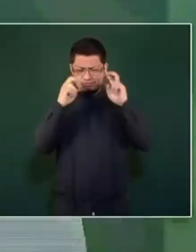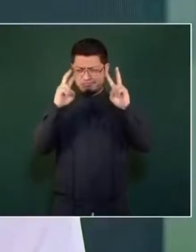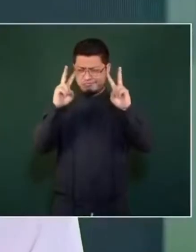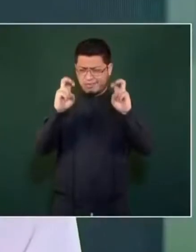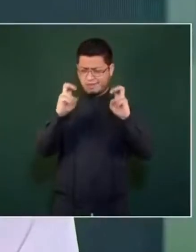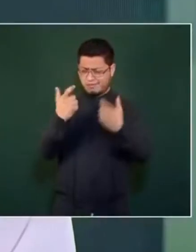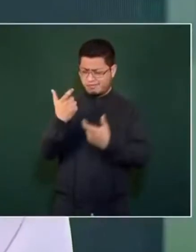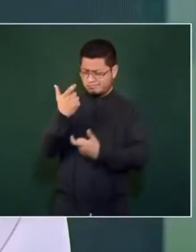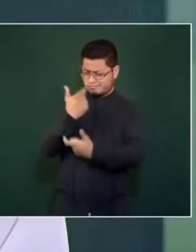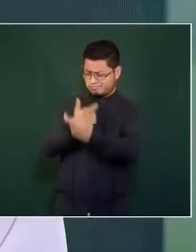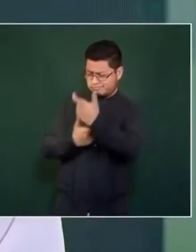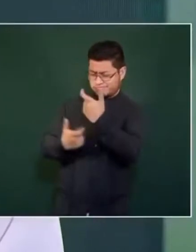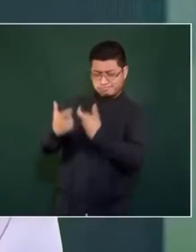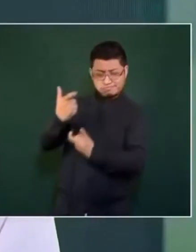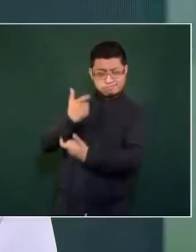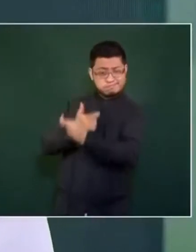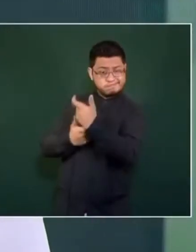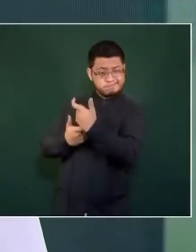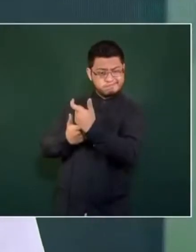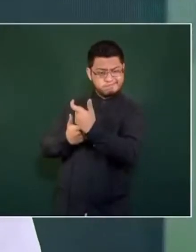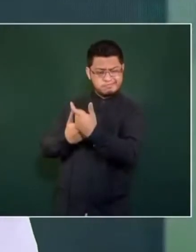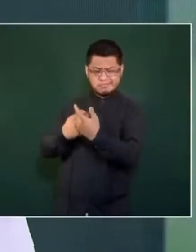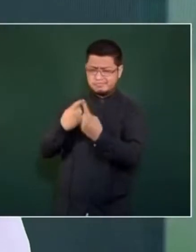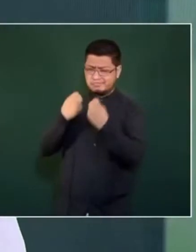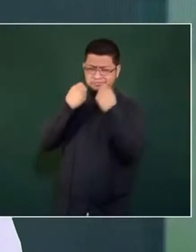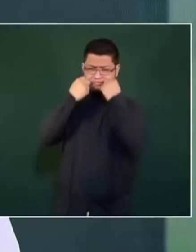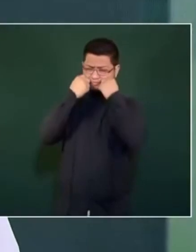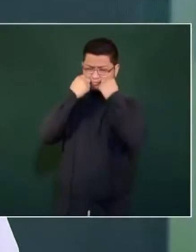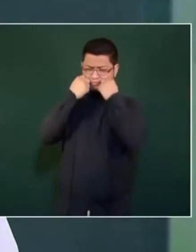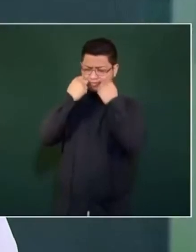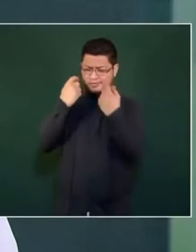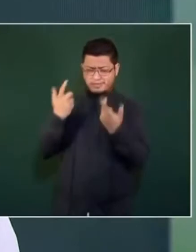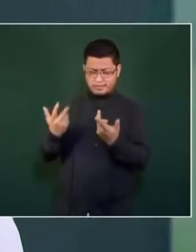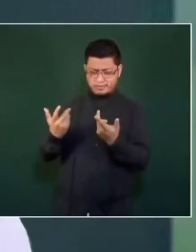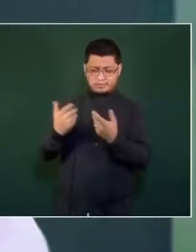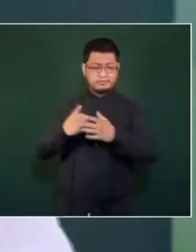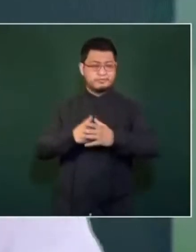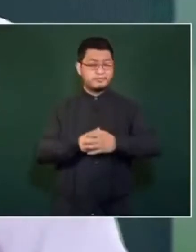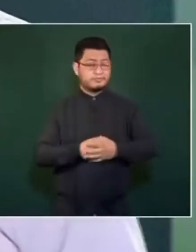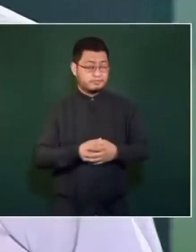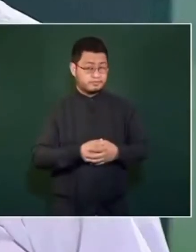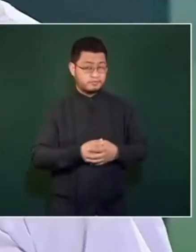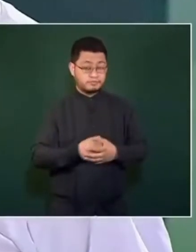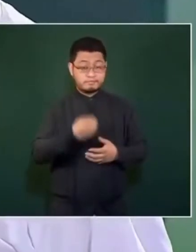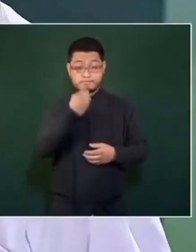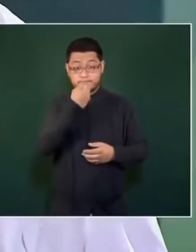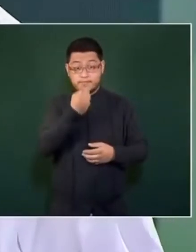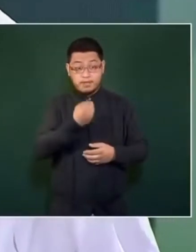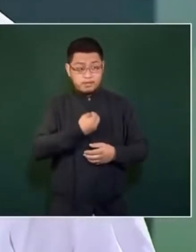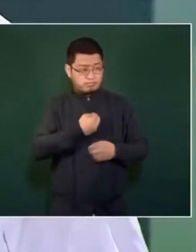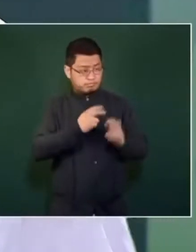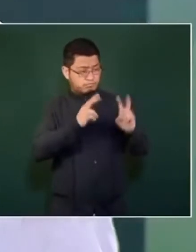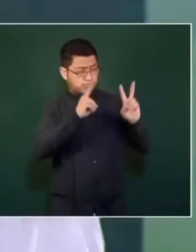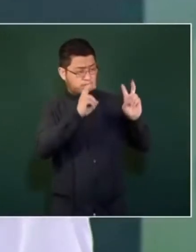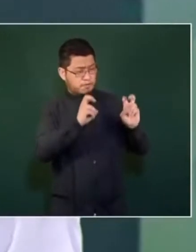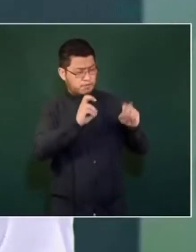incluso del bienestar,